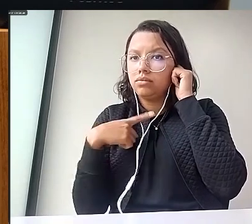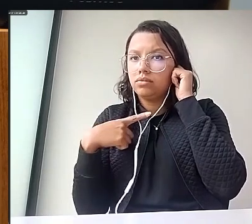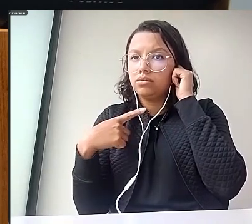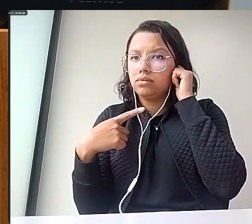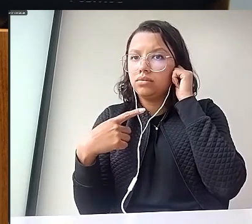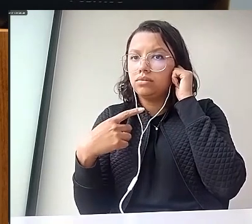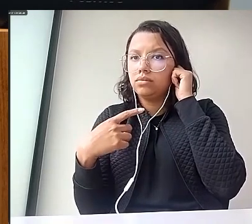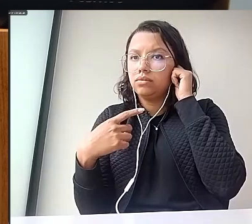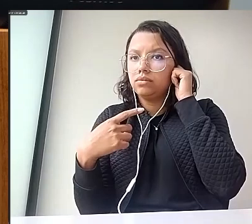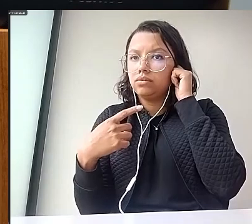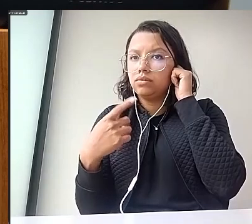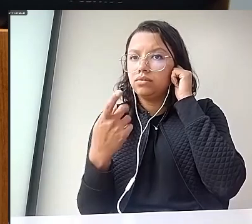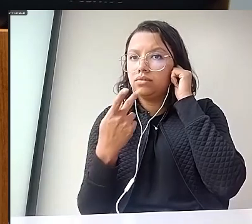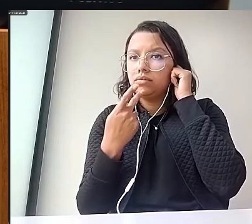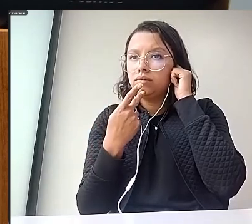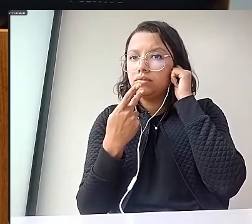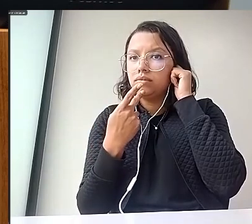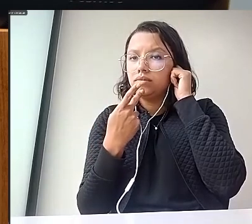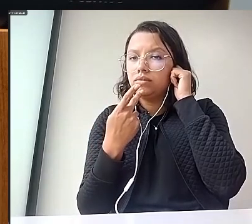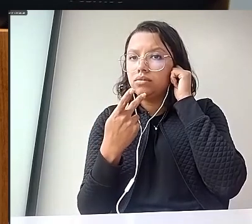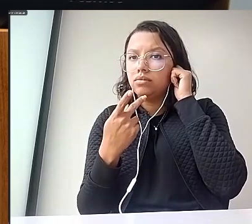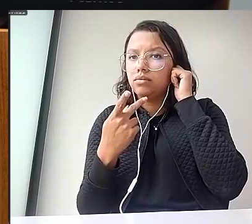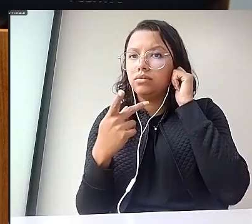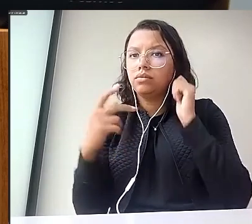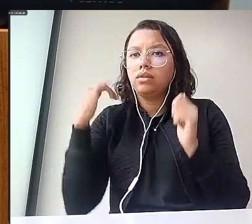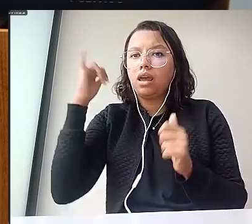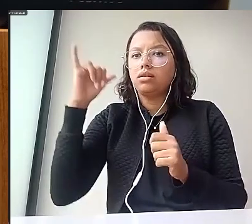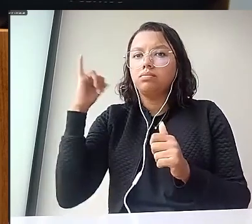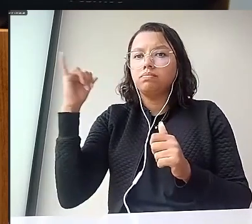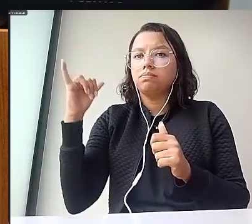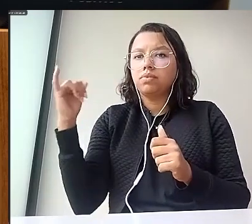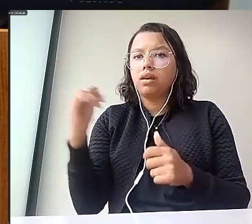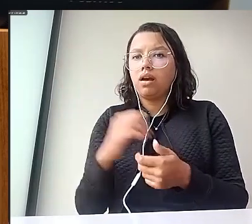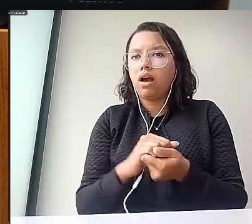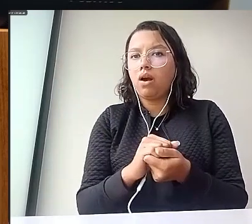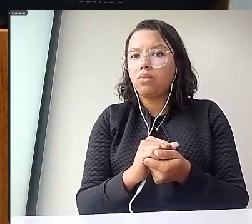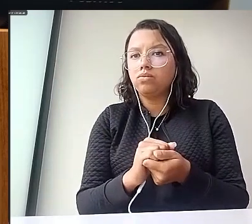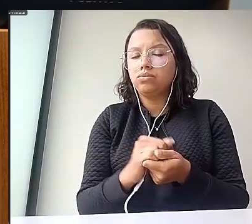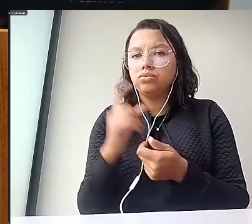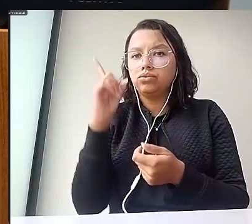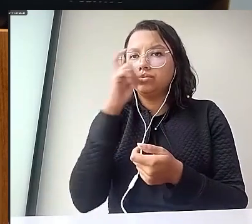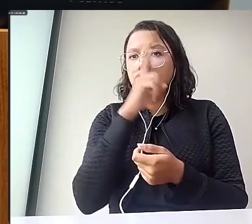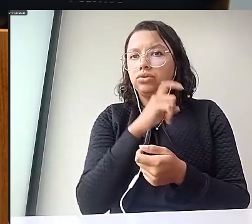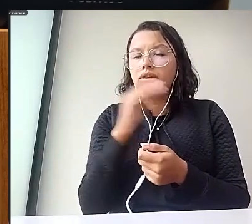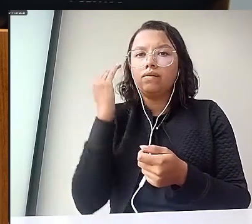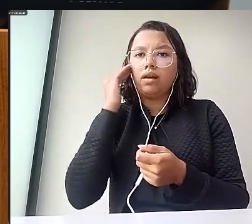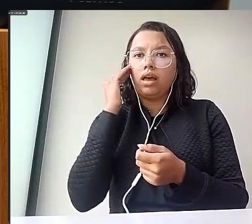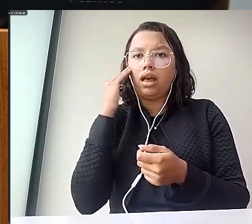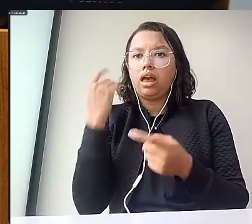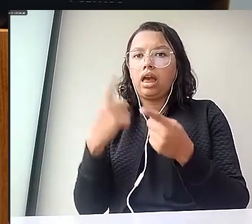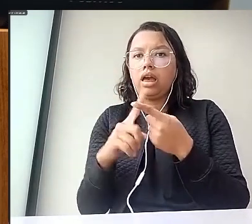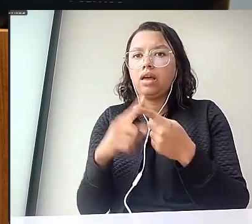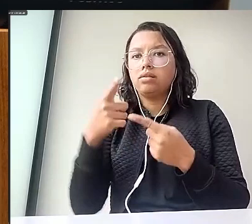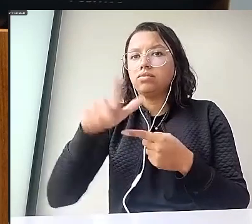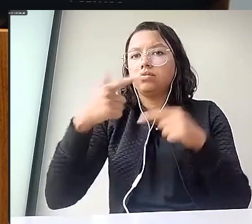el legislador puede intervenir, hay un campo de intervención casi ilimitado.